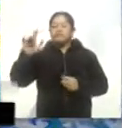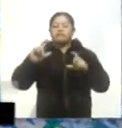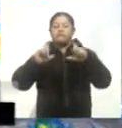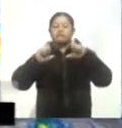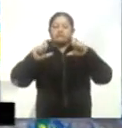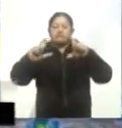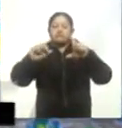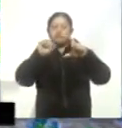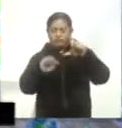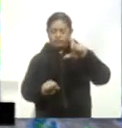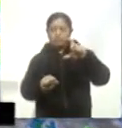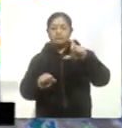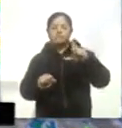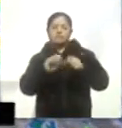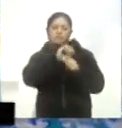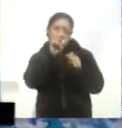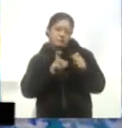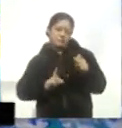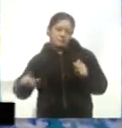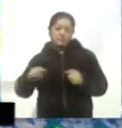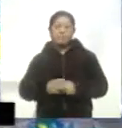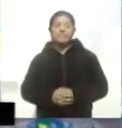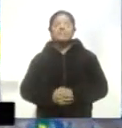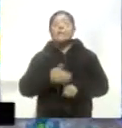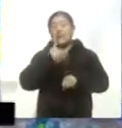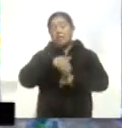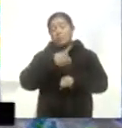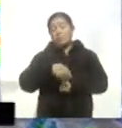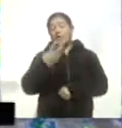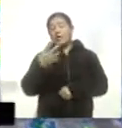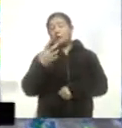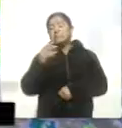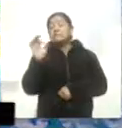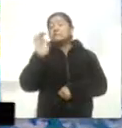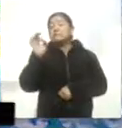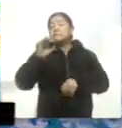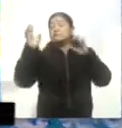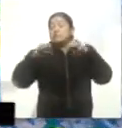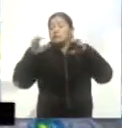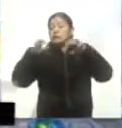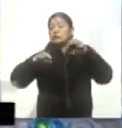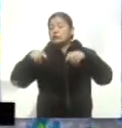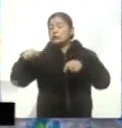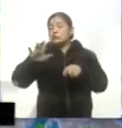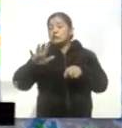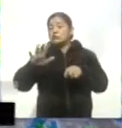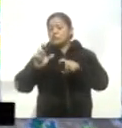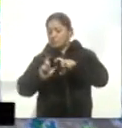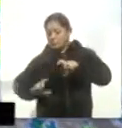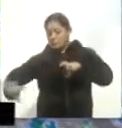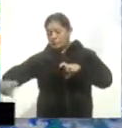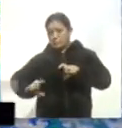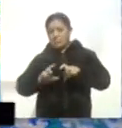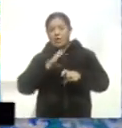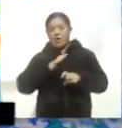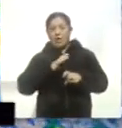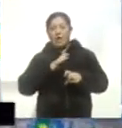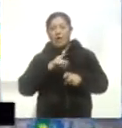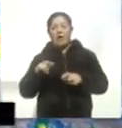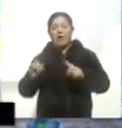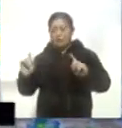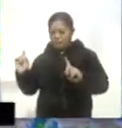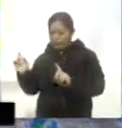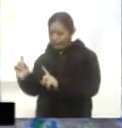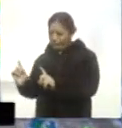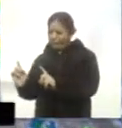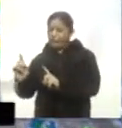del país. Por otra parte, la depresión tropical 14 o posible tormenta tropical sobre el mar Caribe se aproxima gradualmente a la costa oriental de la